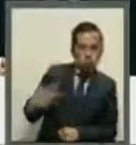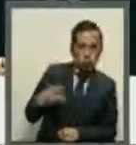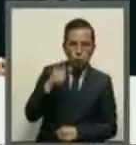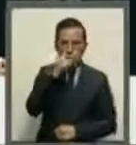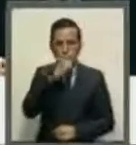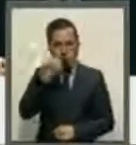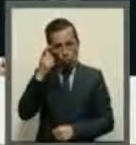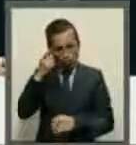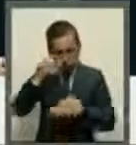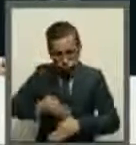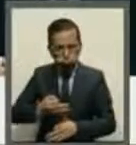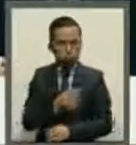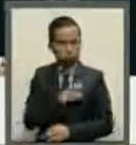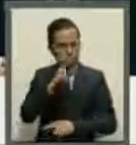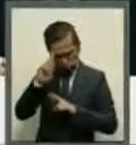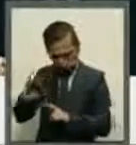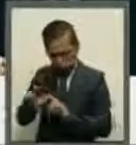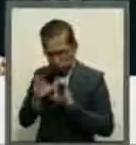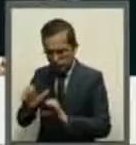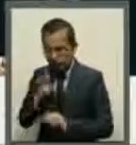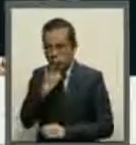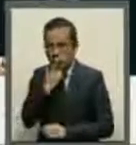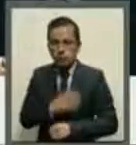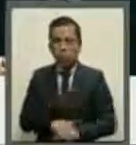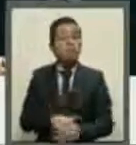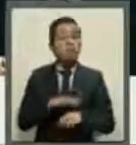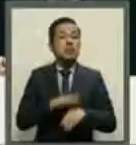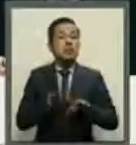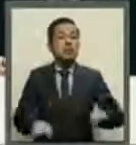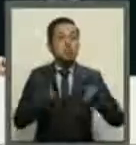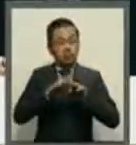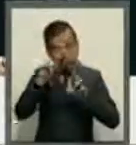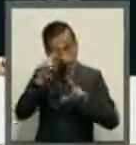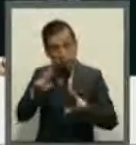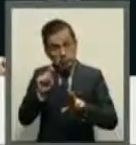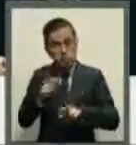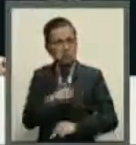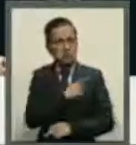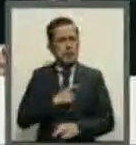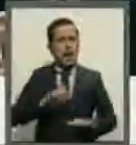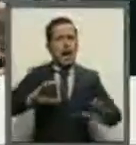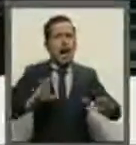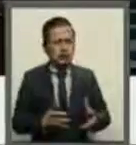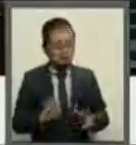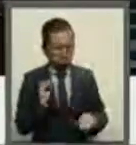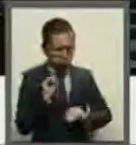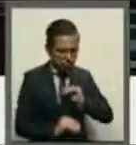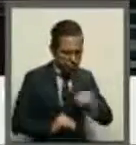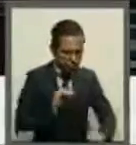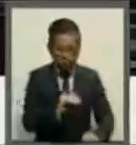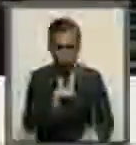originarias. Y no hay mayor respeto que aquel que significa una acción y no solo palabras. Es cuanto, señora presidenta.